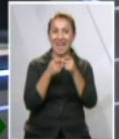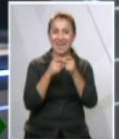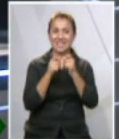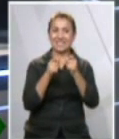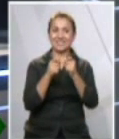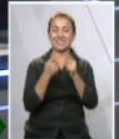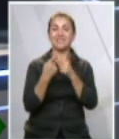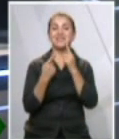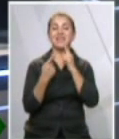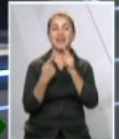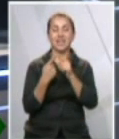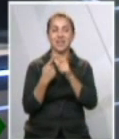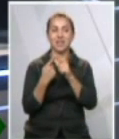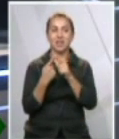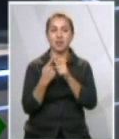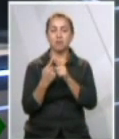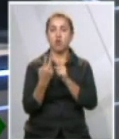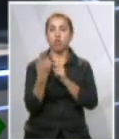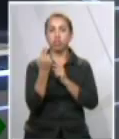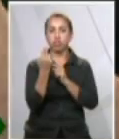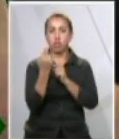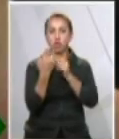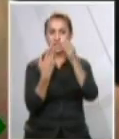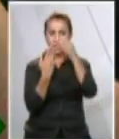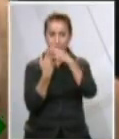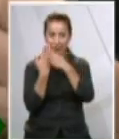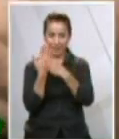tiene como 12 partes.